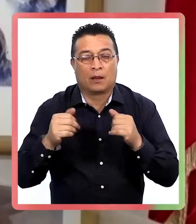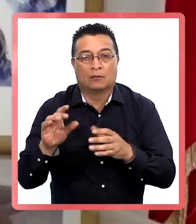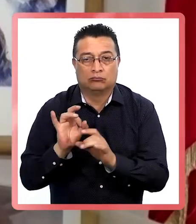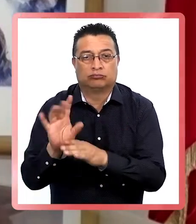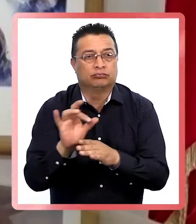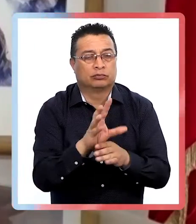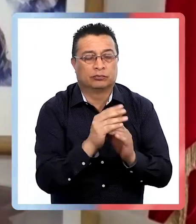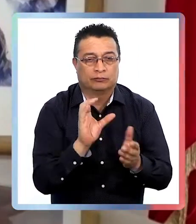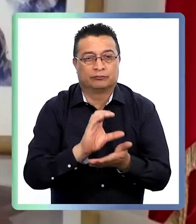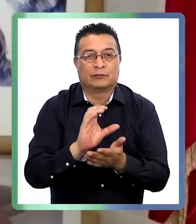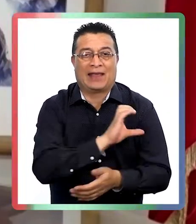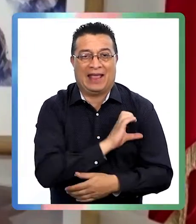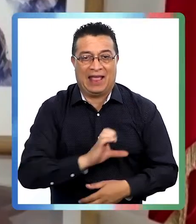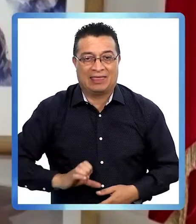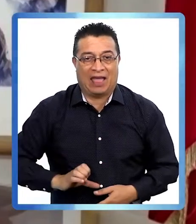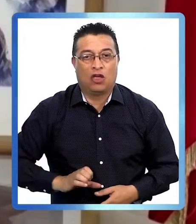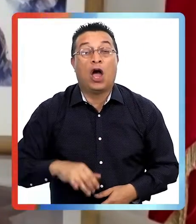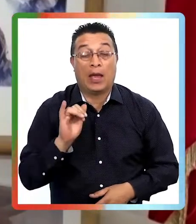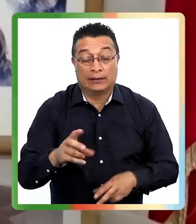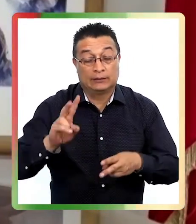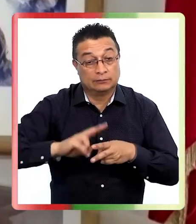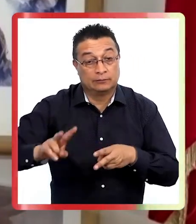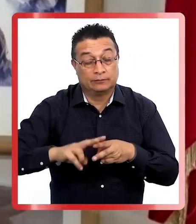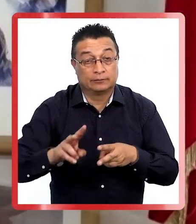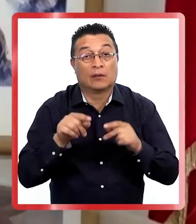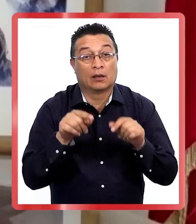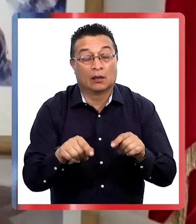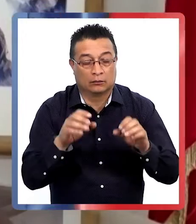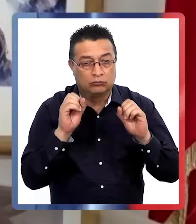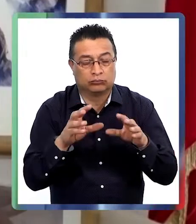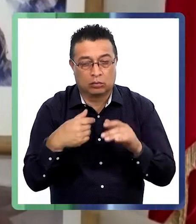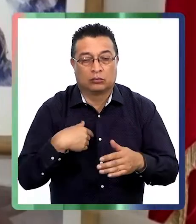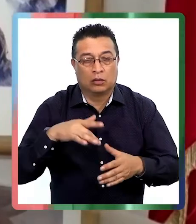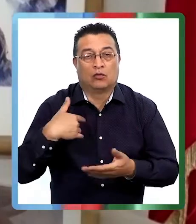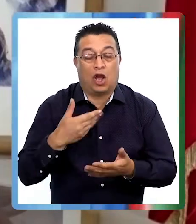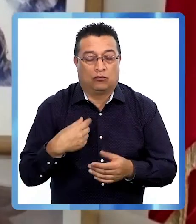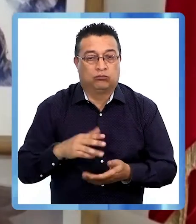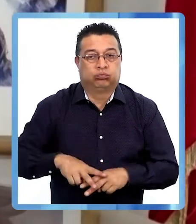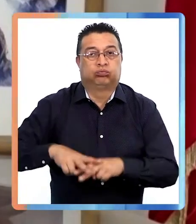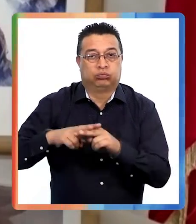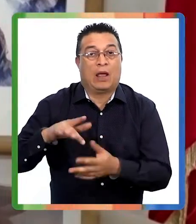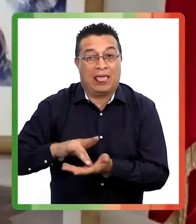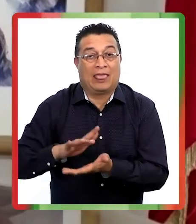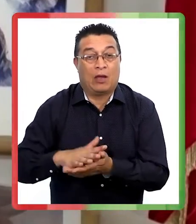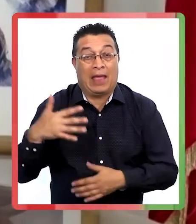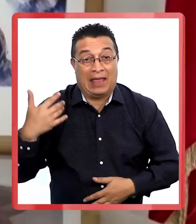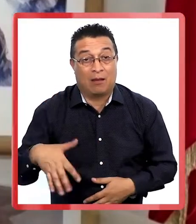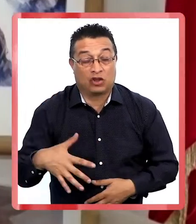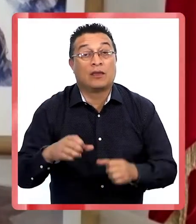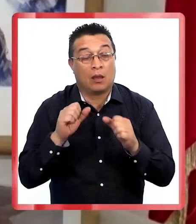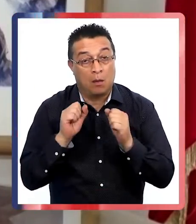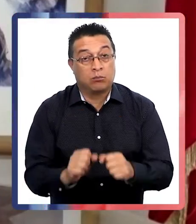Se redestinaron recursos del Estado y se hizo y también nos endeudamos. Chile está endeudado de forma muy